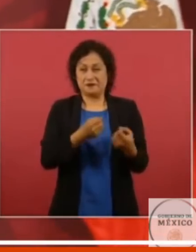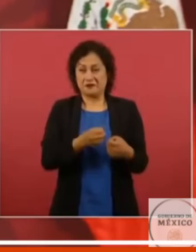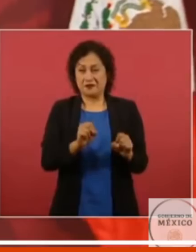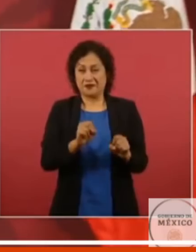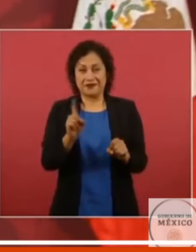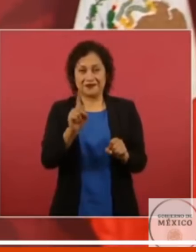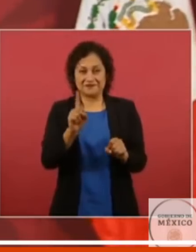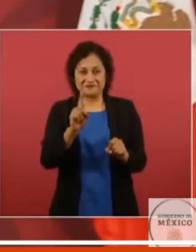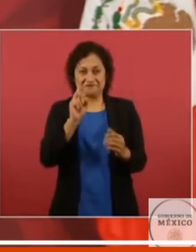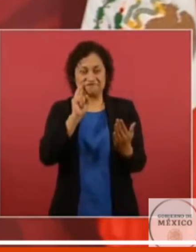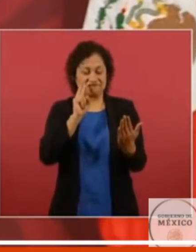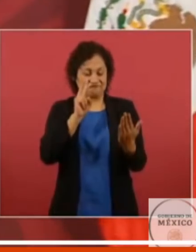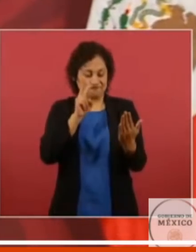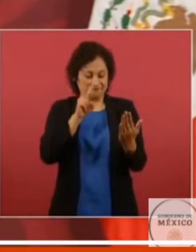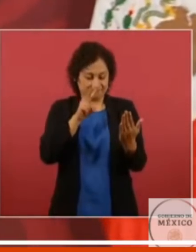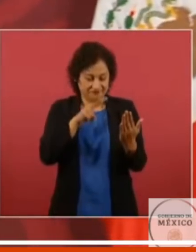leyendo sus